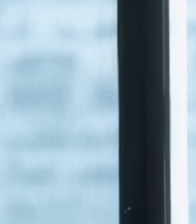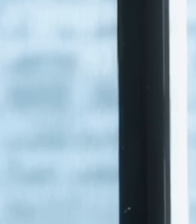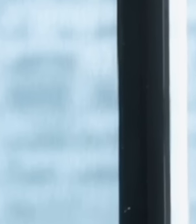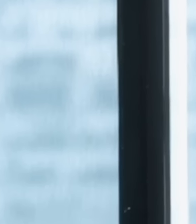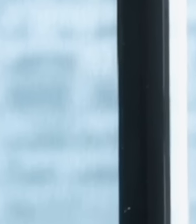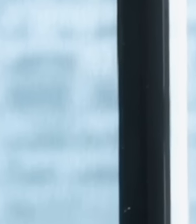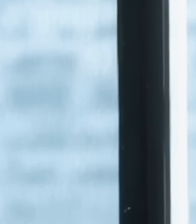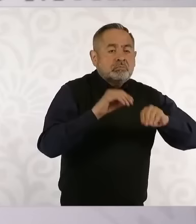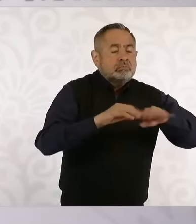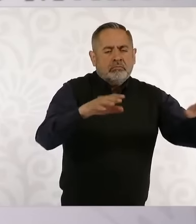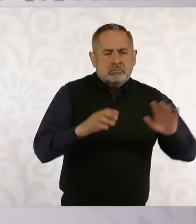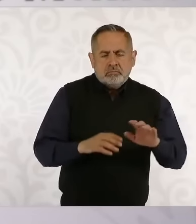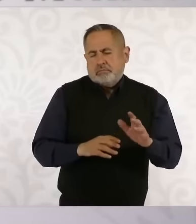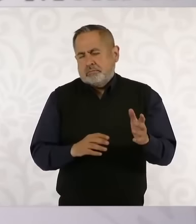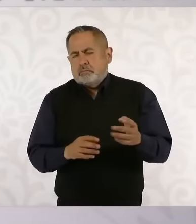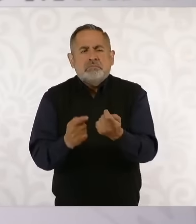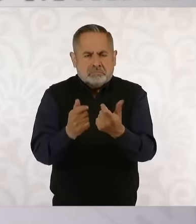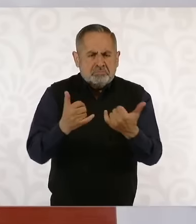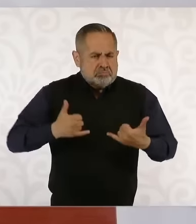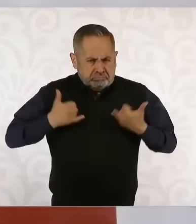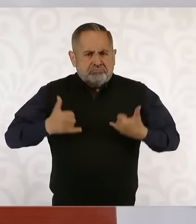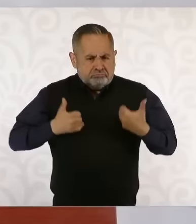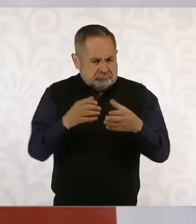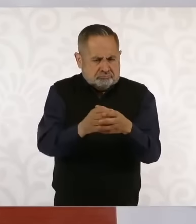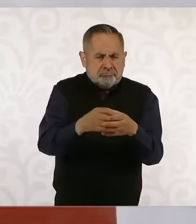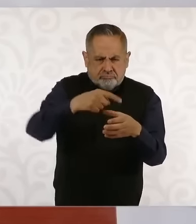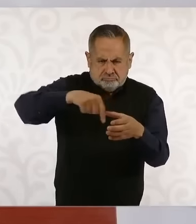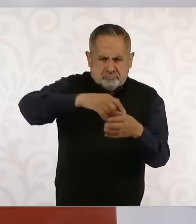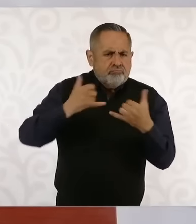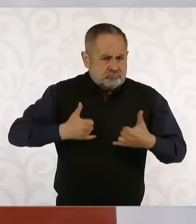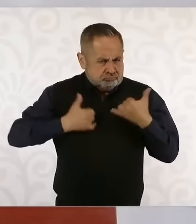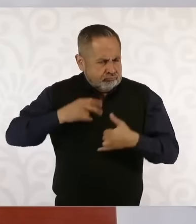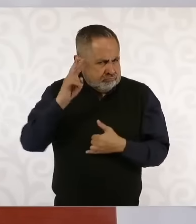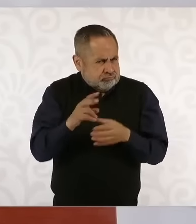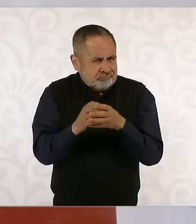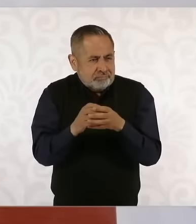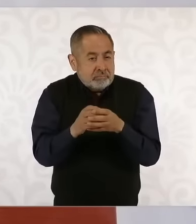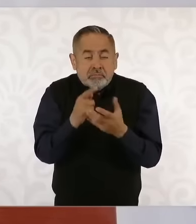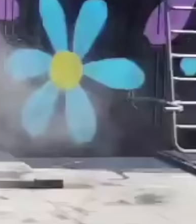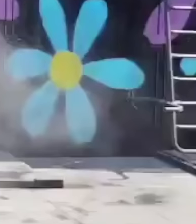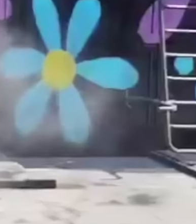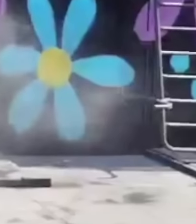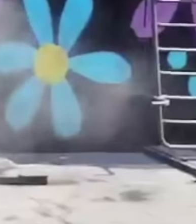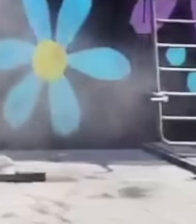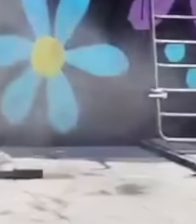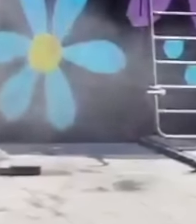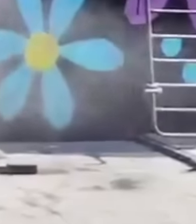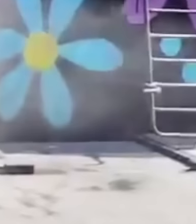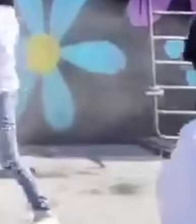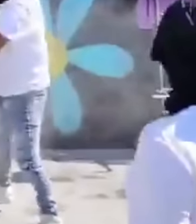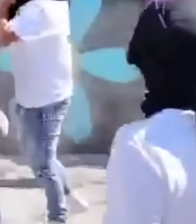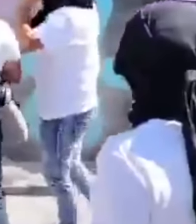digamos, legítimamente participaron en la conversación, pero fue una movilización